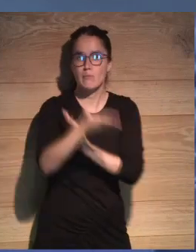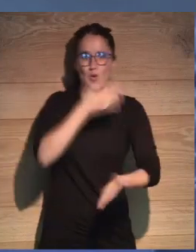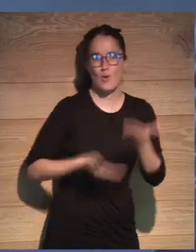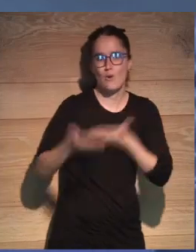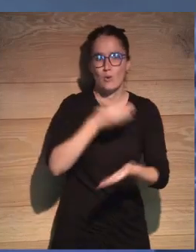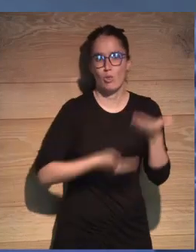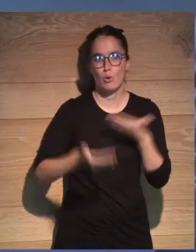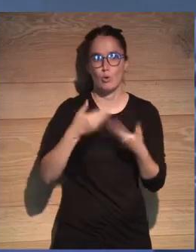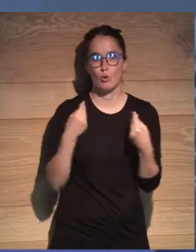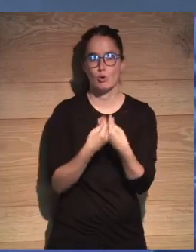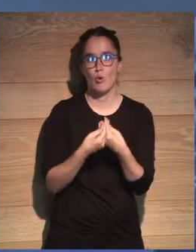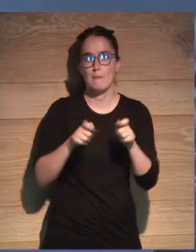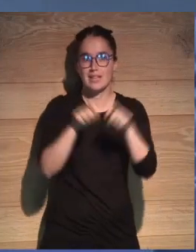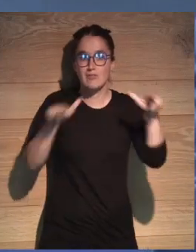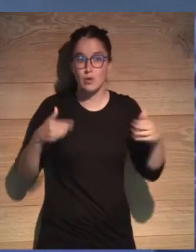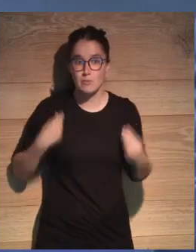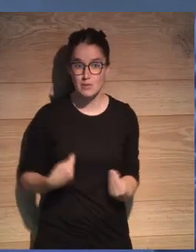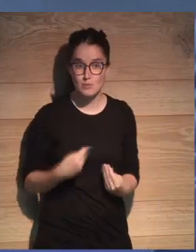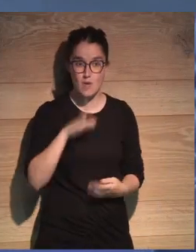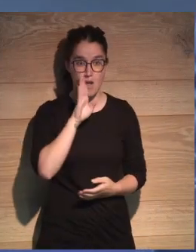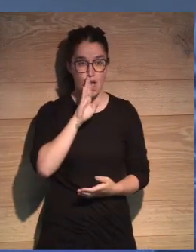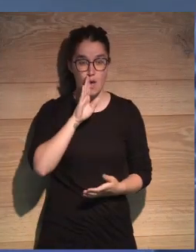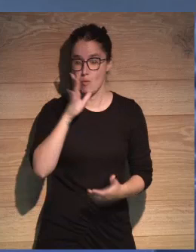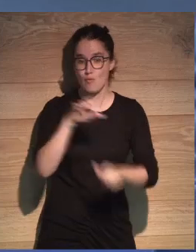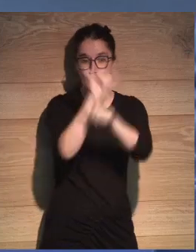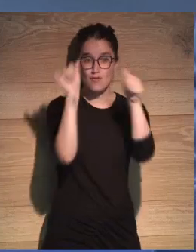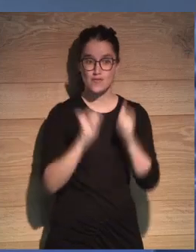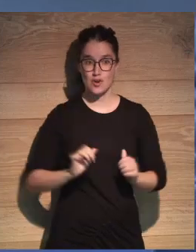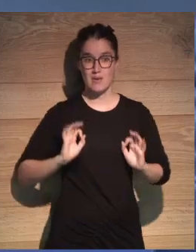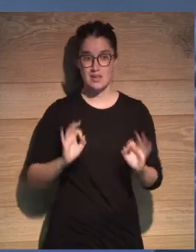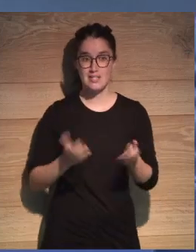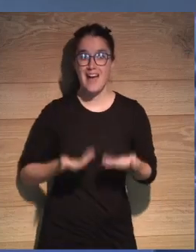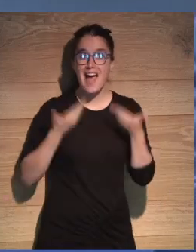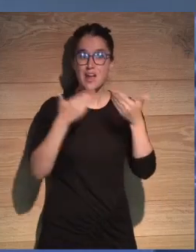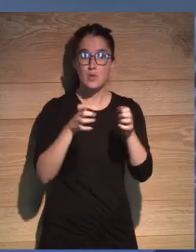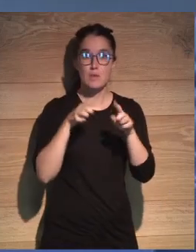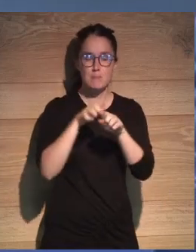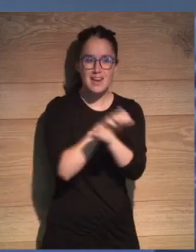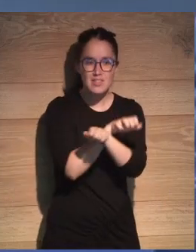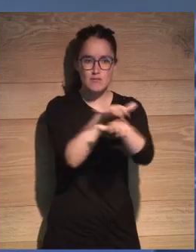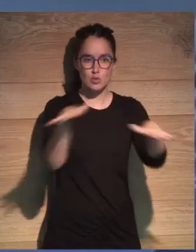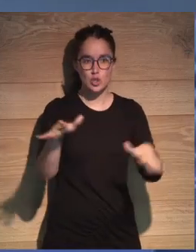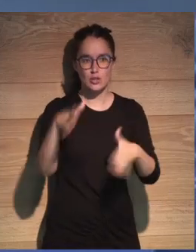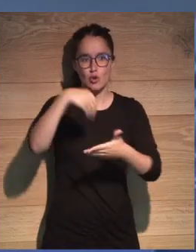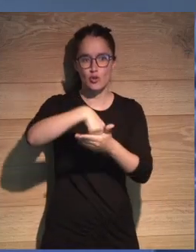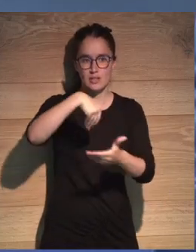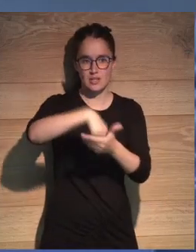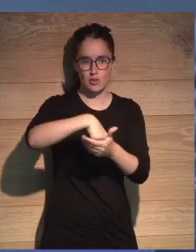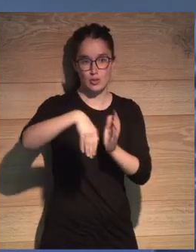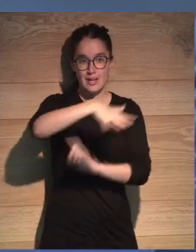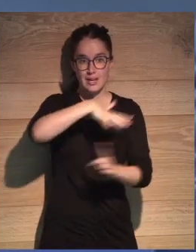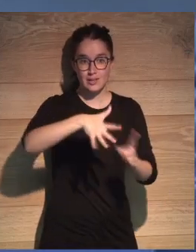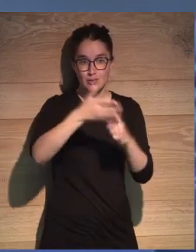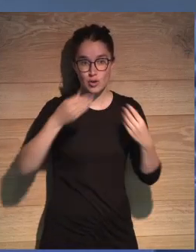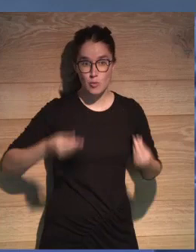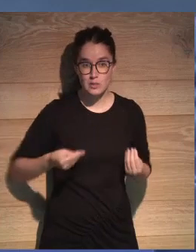colaboración con estas plataformas, porque es la manera, y ayuden a la difusión de esos contenidos en ese entorno.